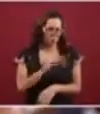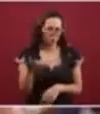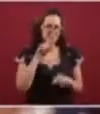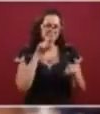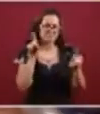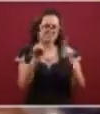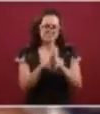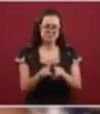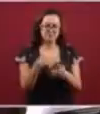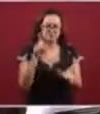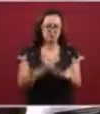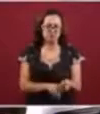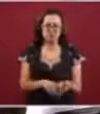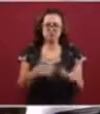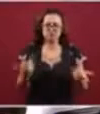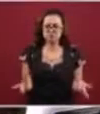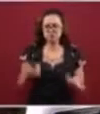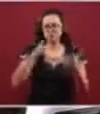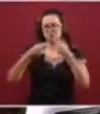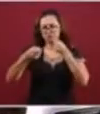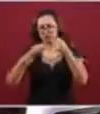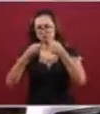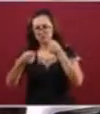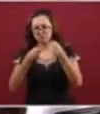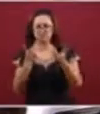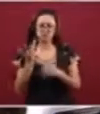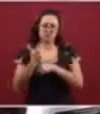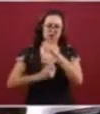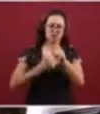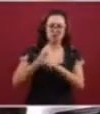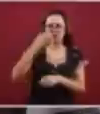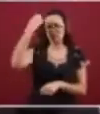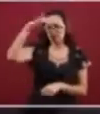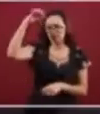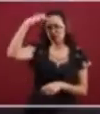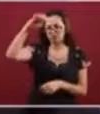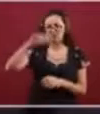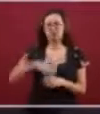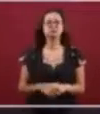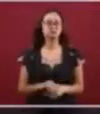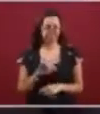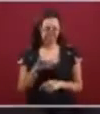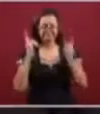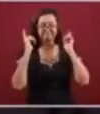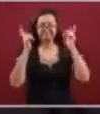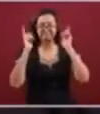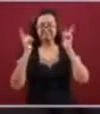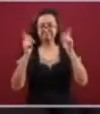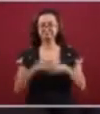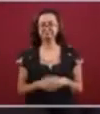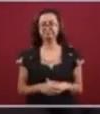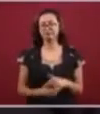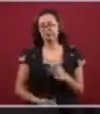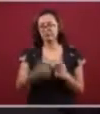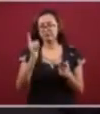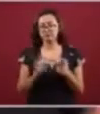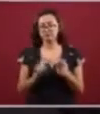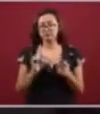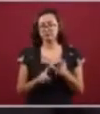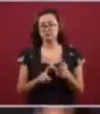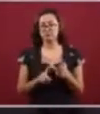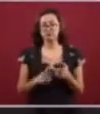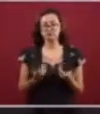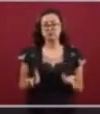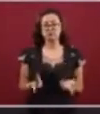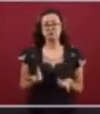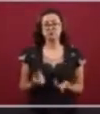trabajar dentro de la agencia si son reporteros y si tienen años de experiencia. Ojalá. Fíjese usted, le contesto la segunda. No